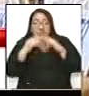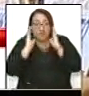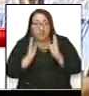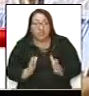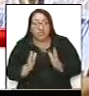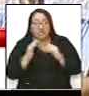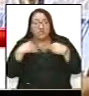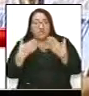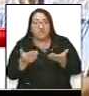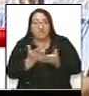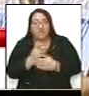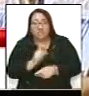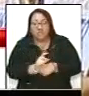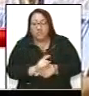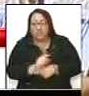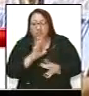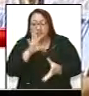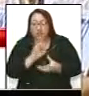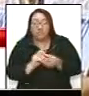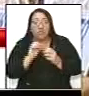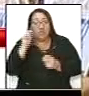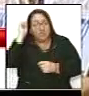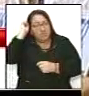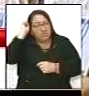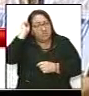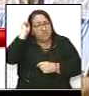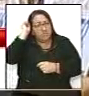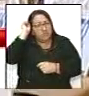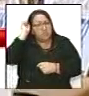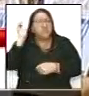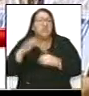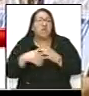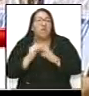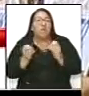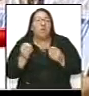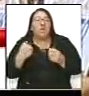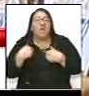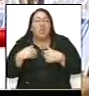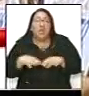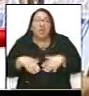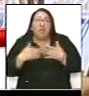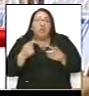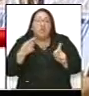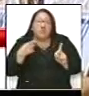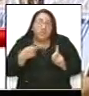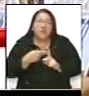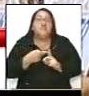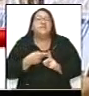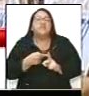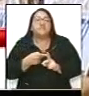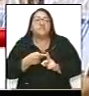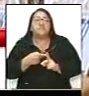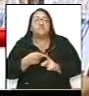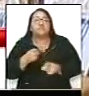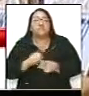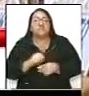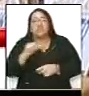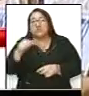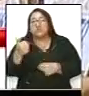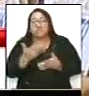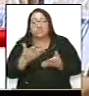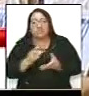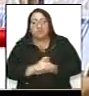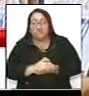en darle una educación integral a los jóvenes y estamos quizá apuntando en otro